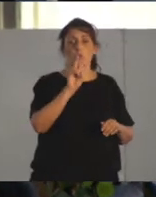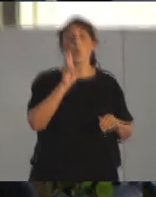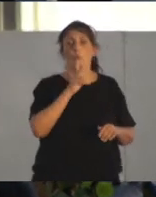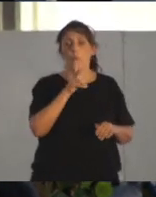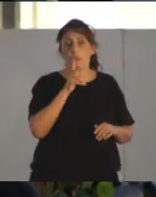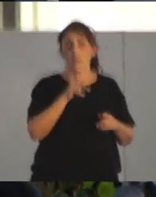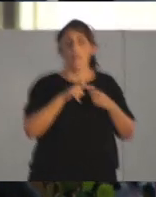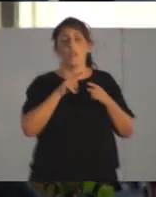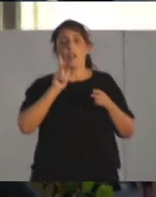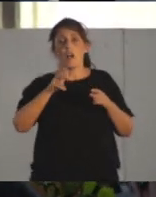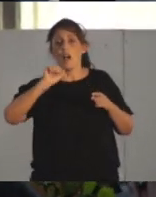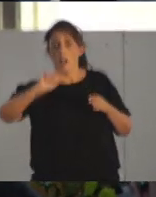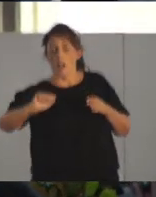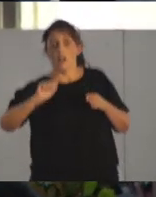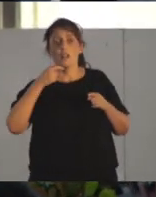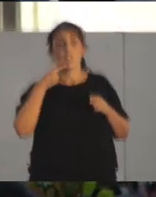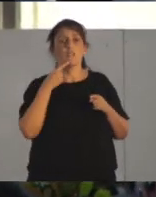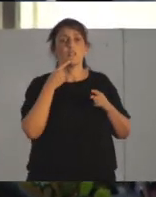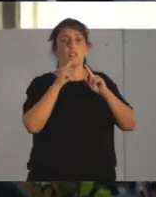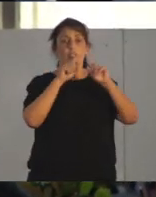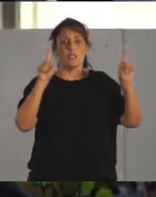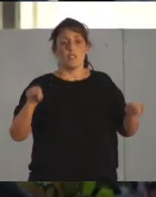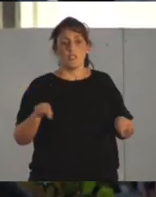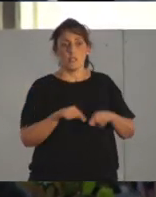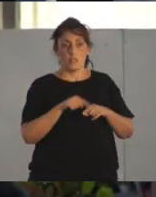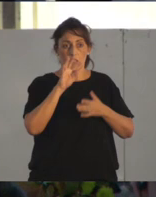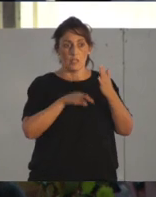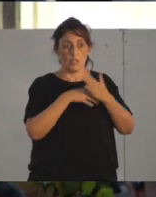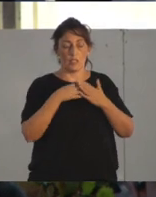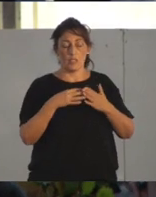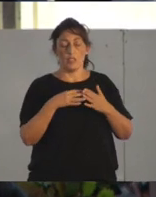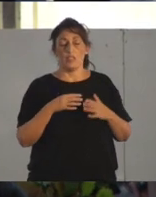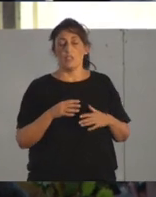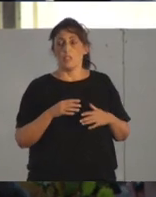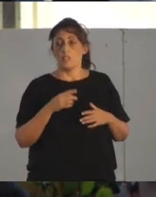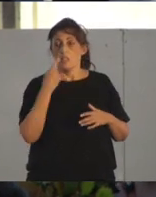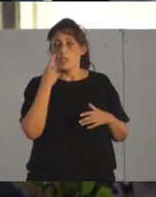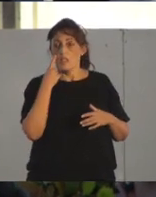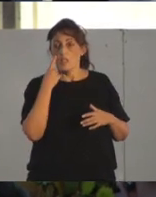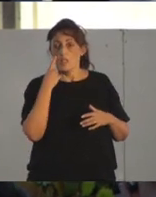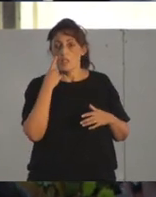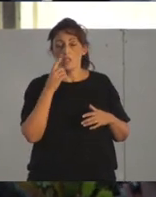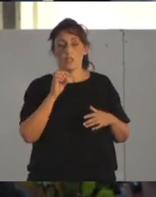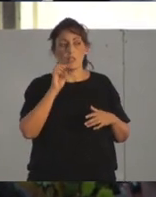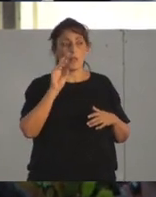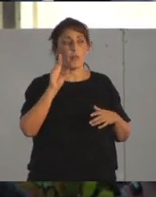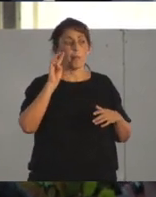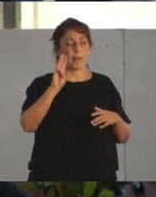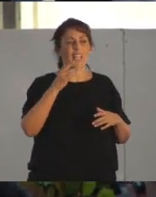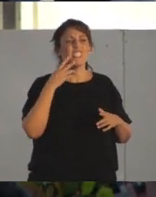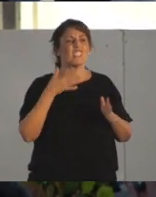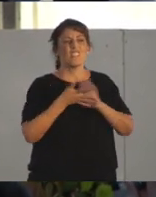M, letras A, y en esta planilla no se ve, pero en la que veremos a continuación sí, también se verá una sigla T. ¿Qué quiere decir